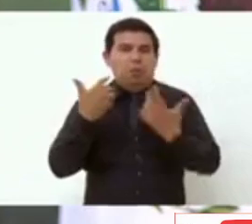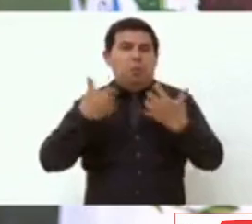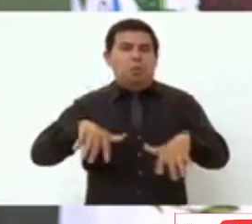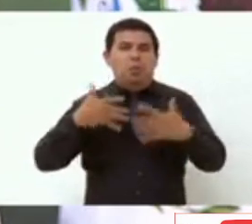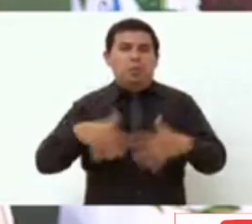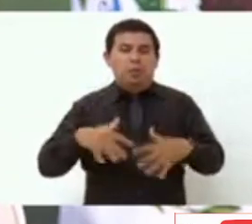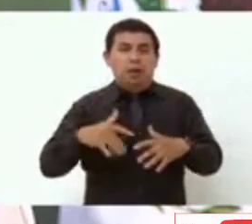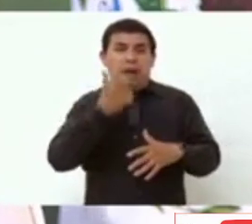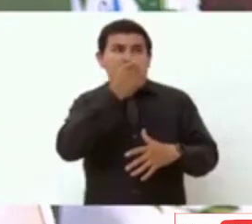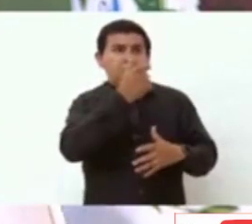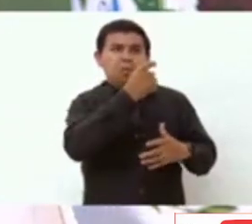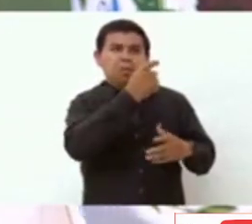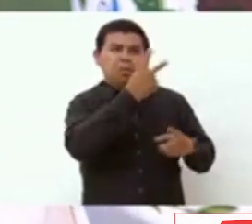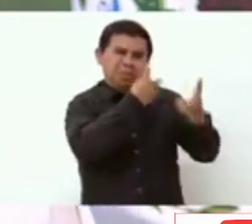fuente